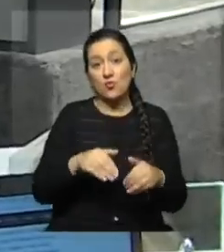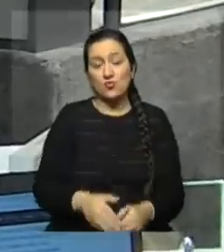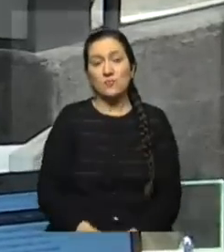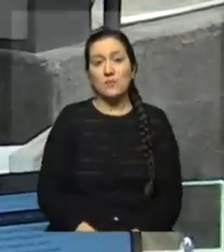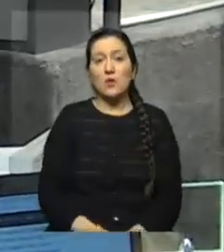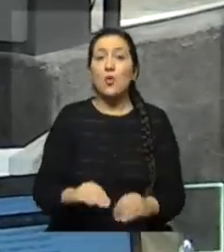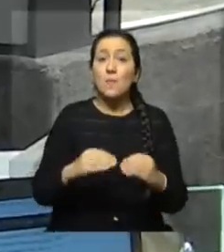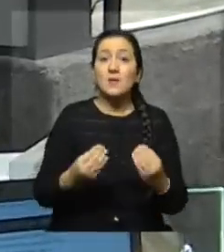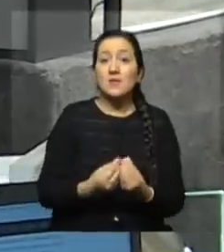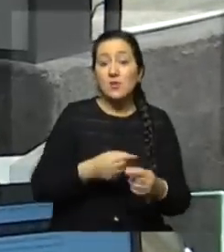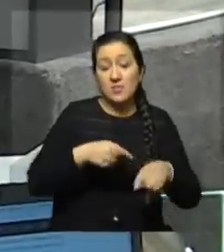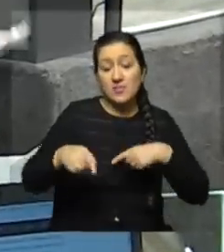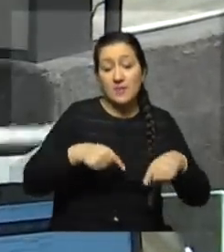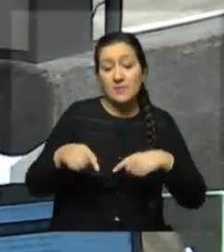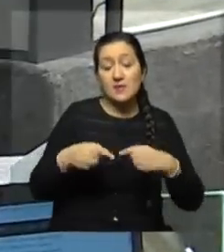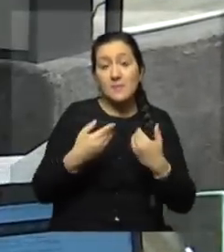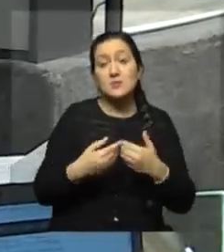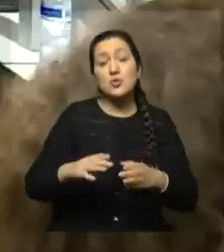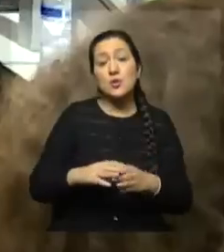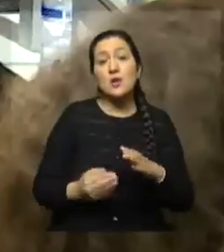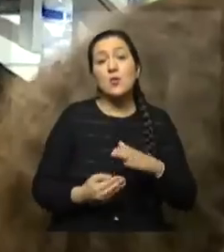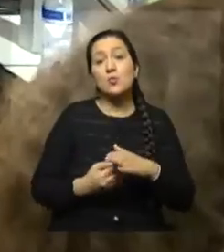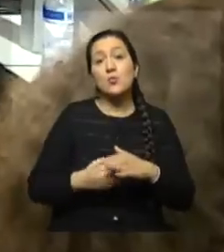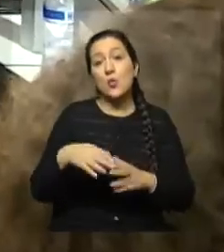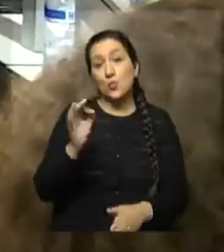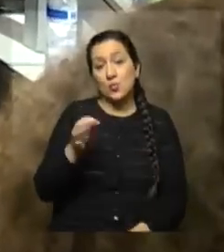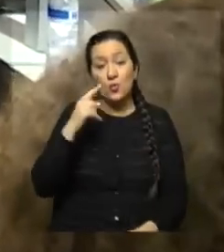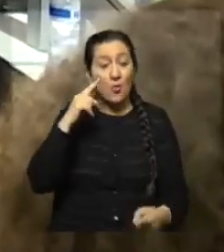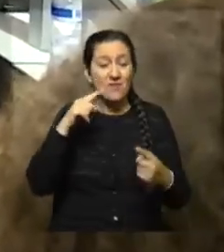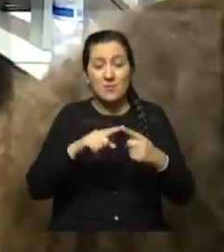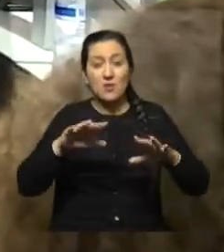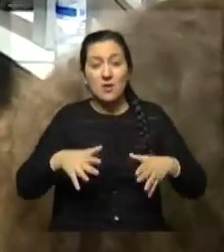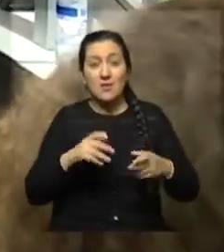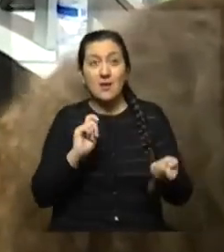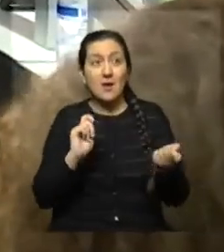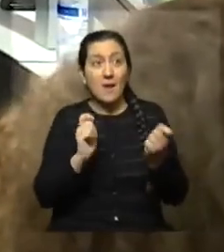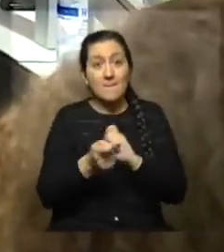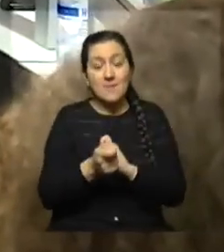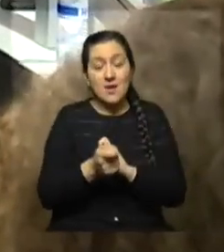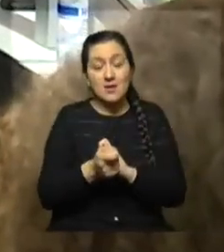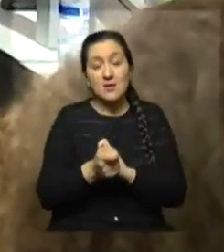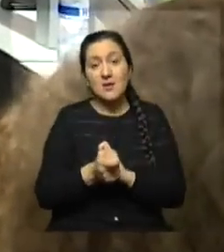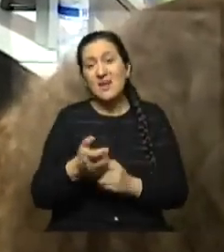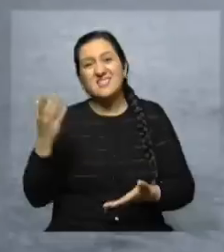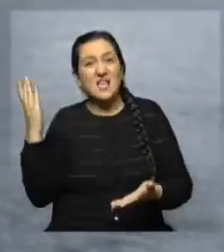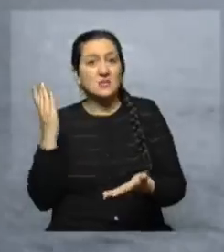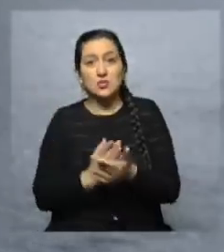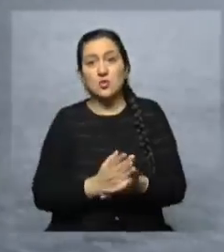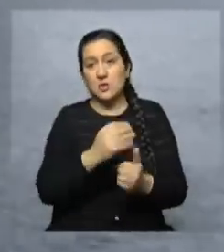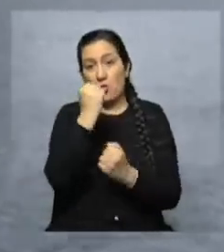completando así el trámite iniciado Por El Ejecutivo en octubre con el objetivo de cambiar el paradigma en materia de sanciones económicas